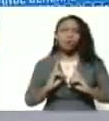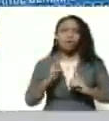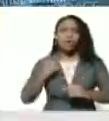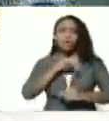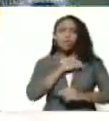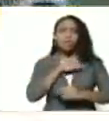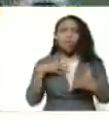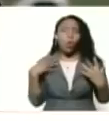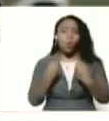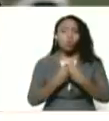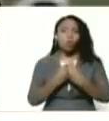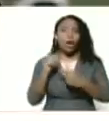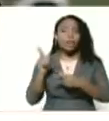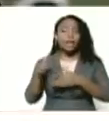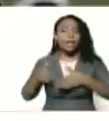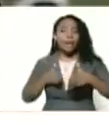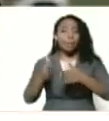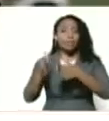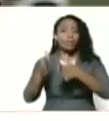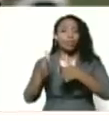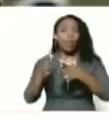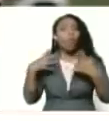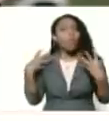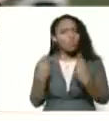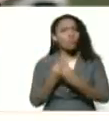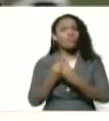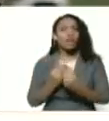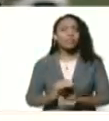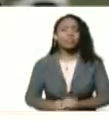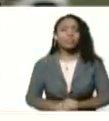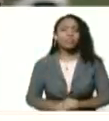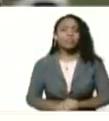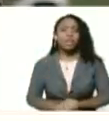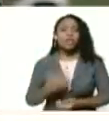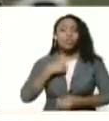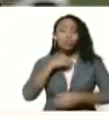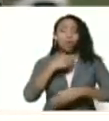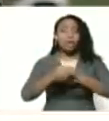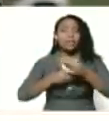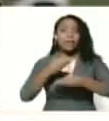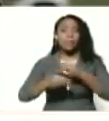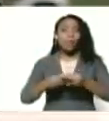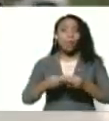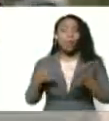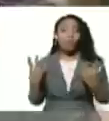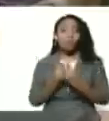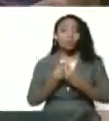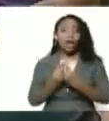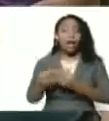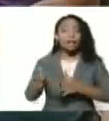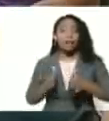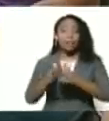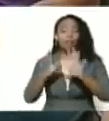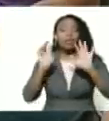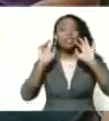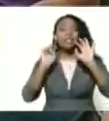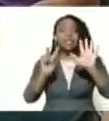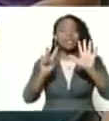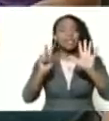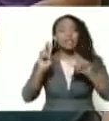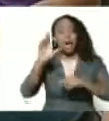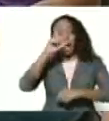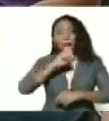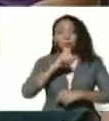tomamos juntos este camino, juntas fuimos por este camino. 7 años que tenemos que ver